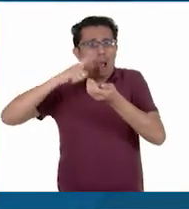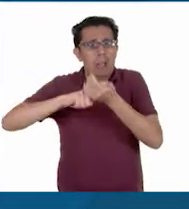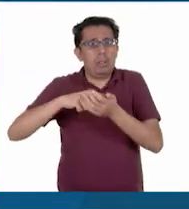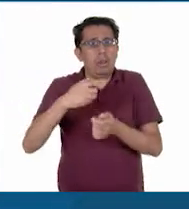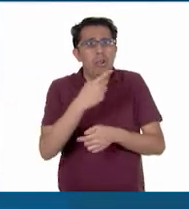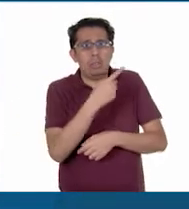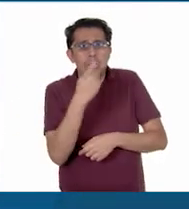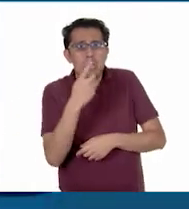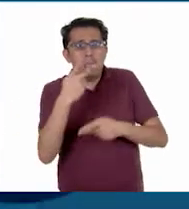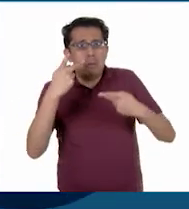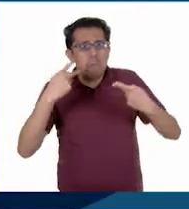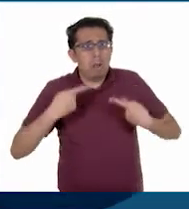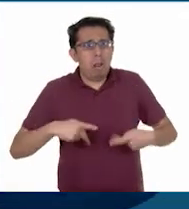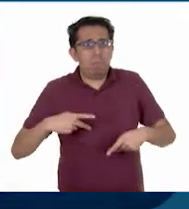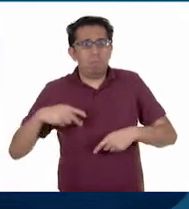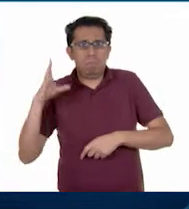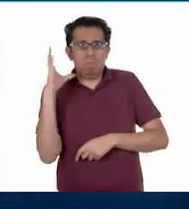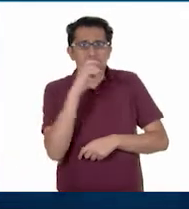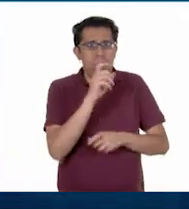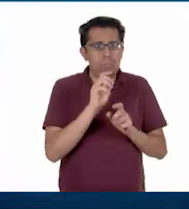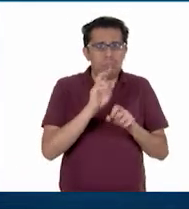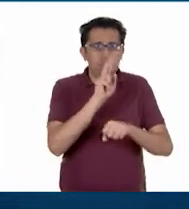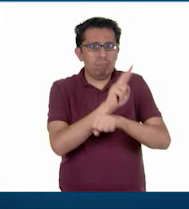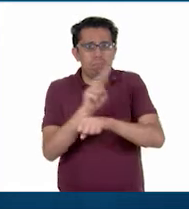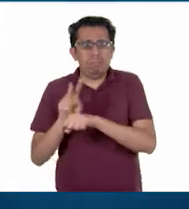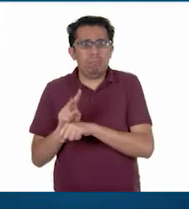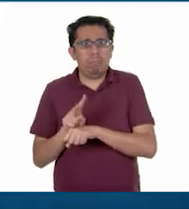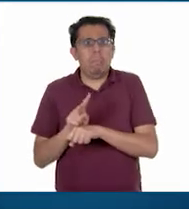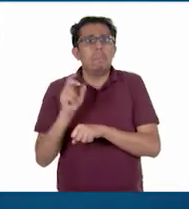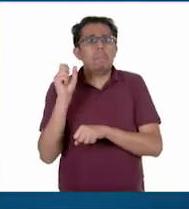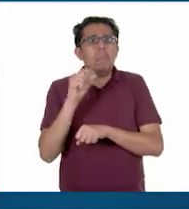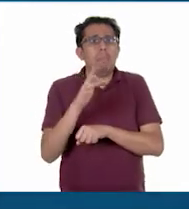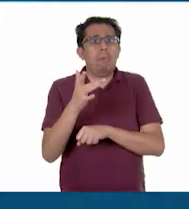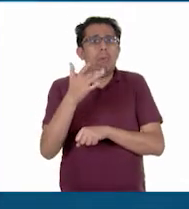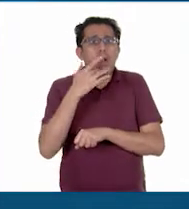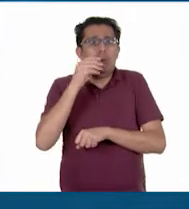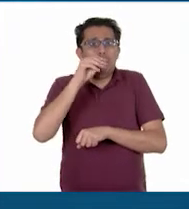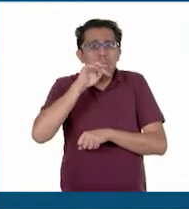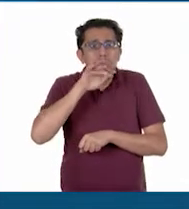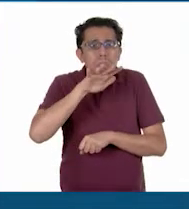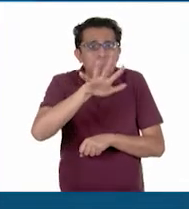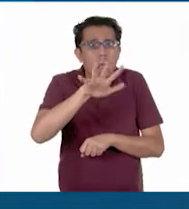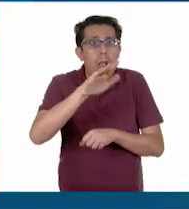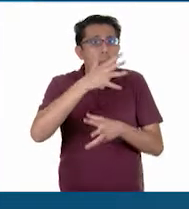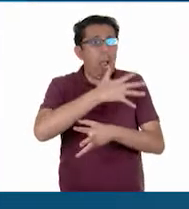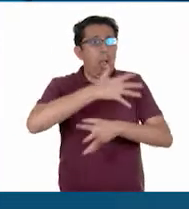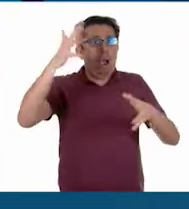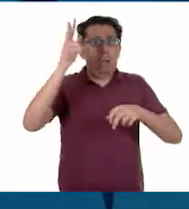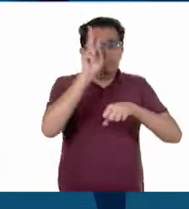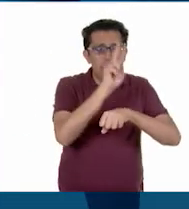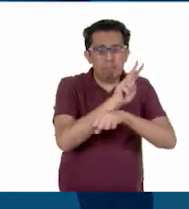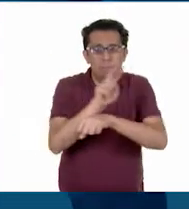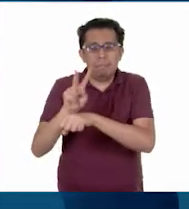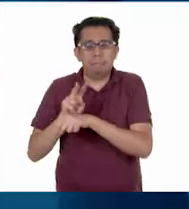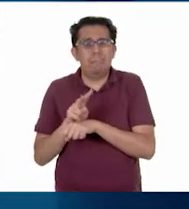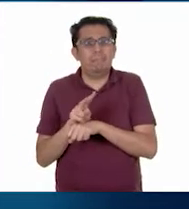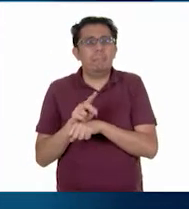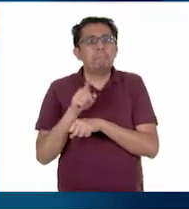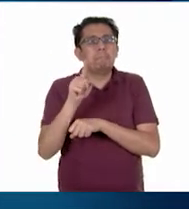100 alabardas, un lebrel que no duerme y un dragón colosal. ¿Qué les pareció?